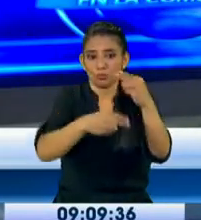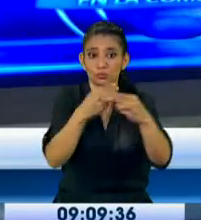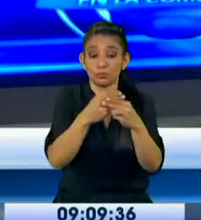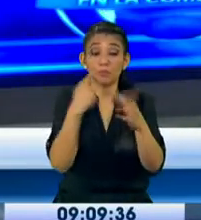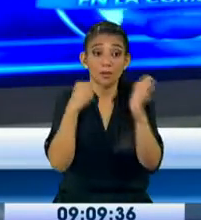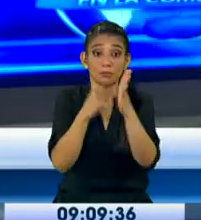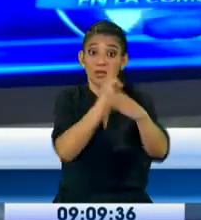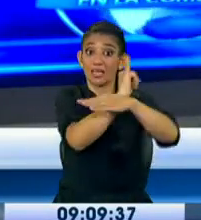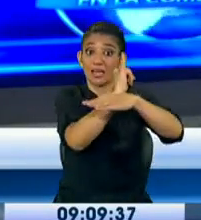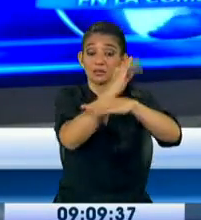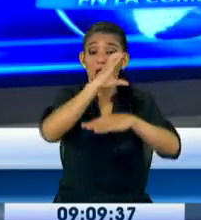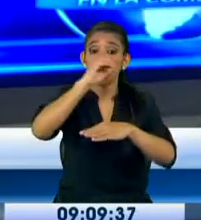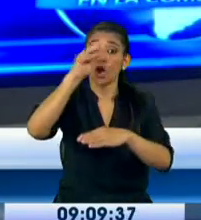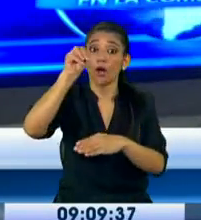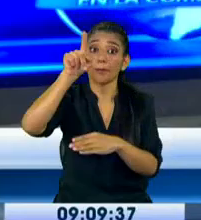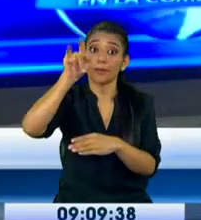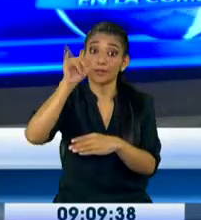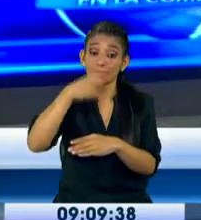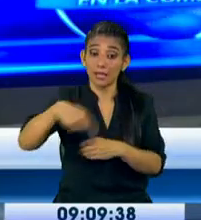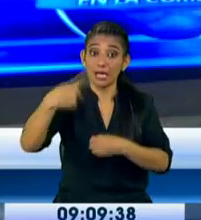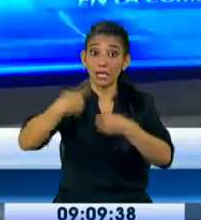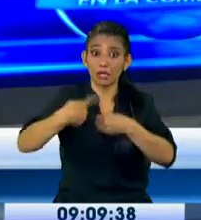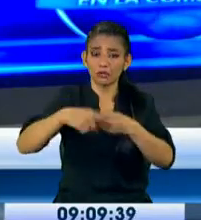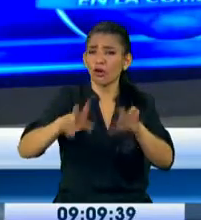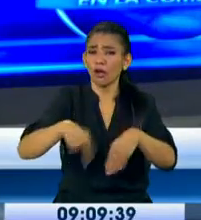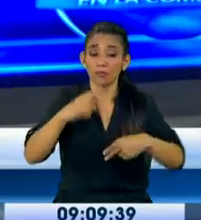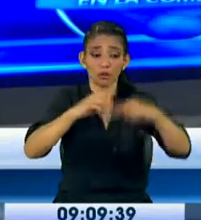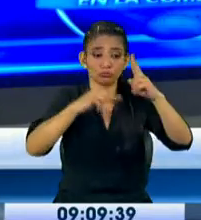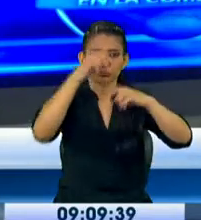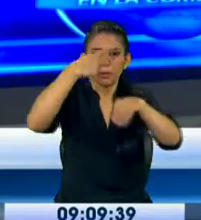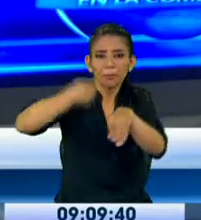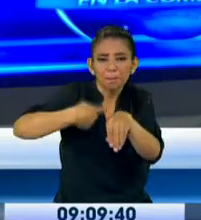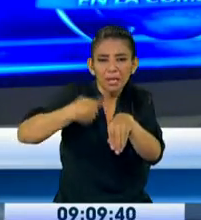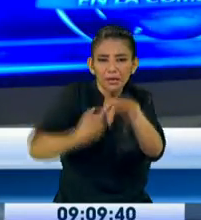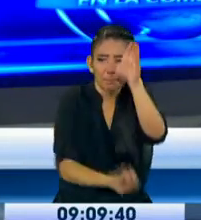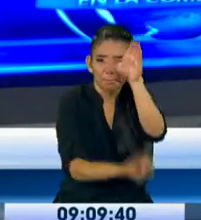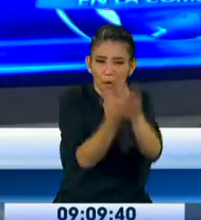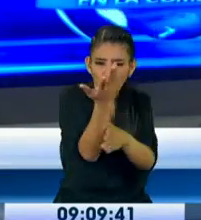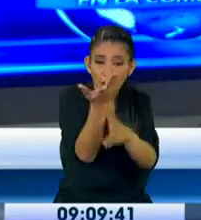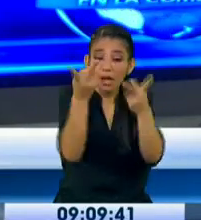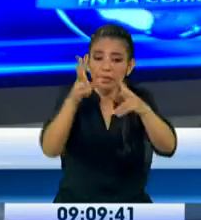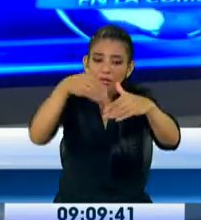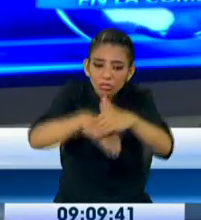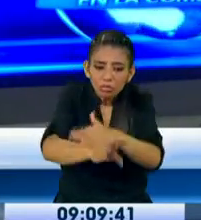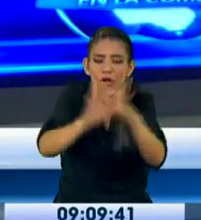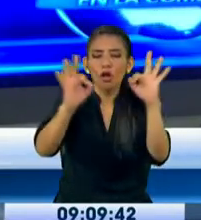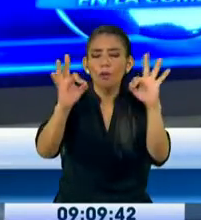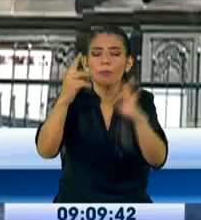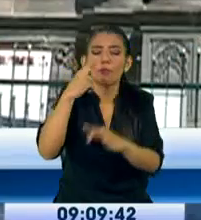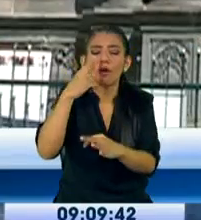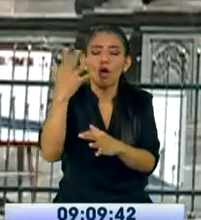de Quito, amigos, destaca por la utilización en construcción de piedra volcánica y en su interior pan de oro.